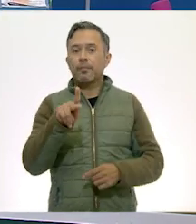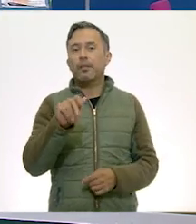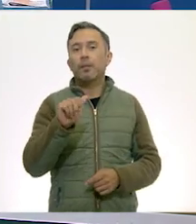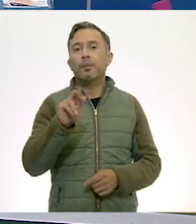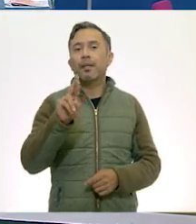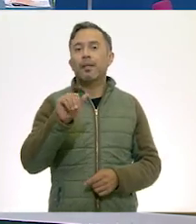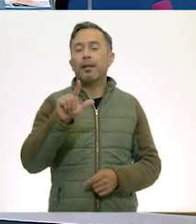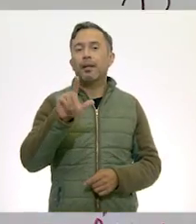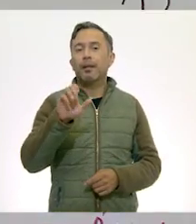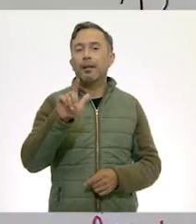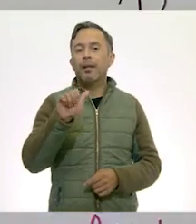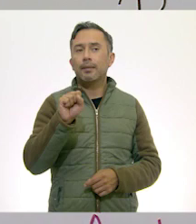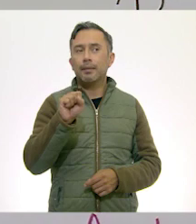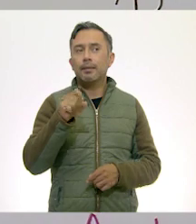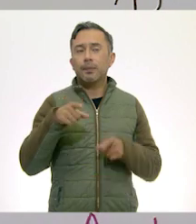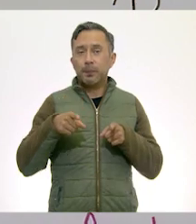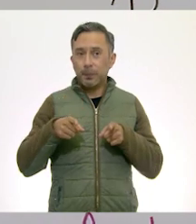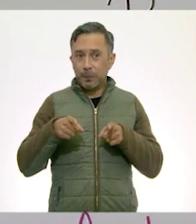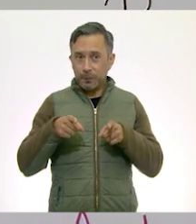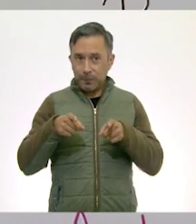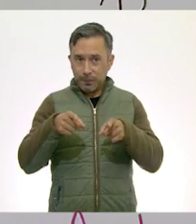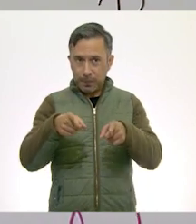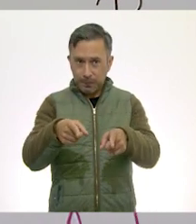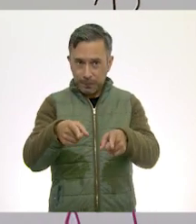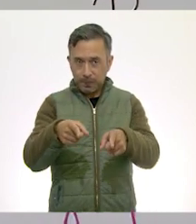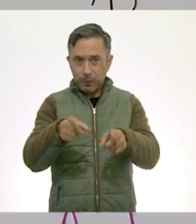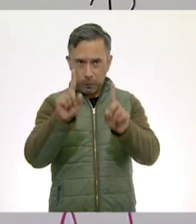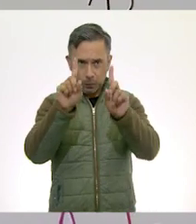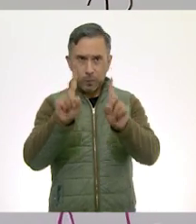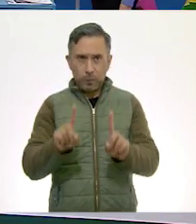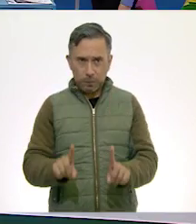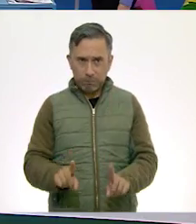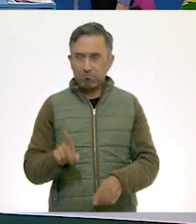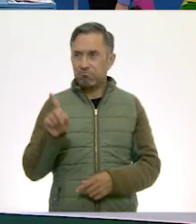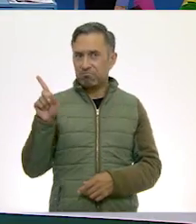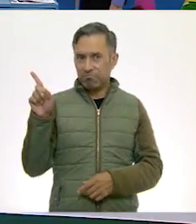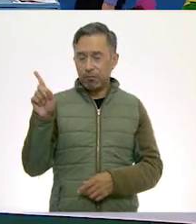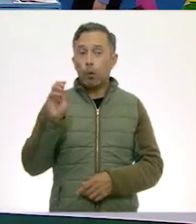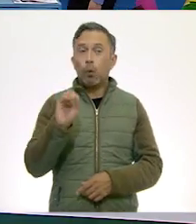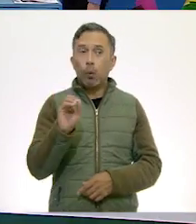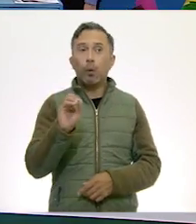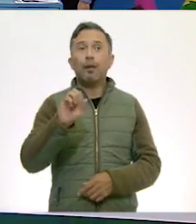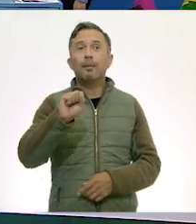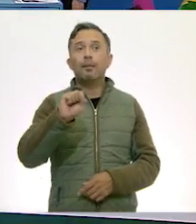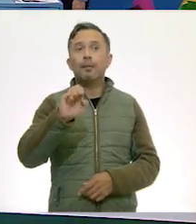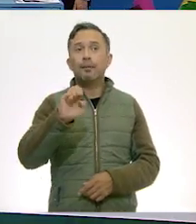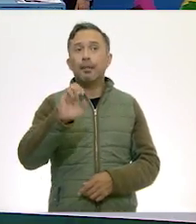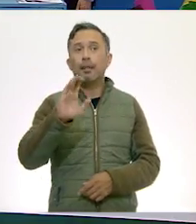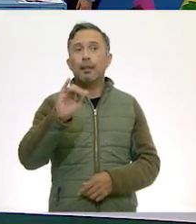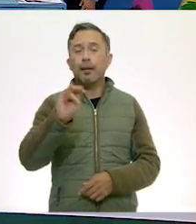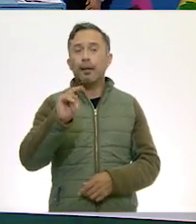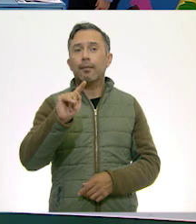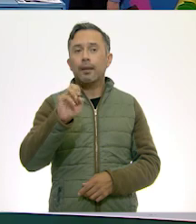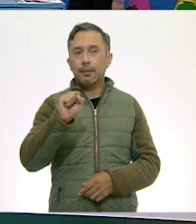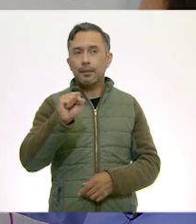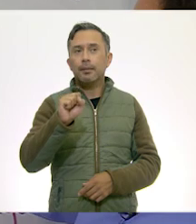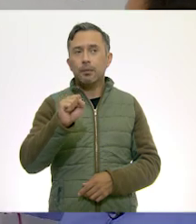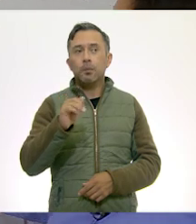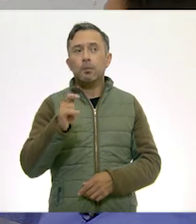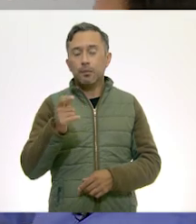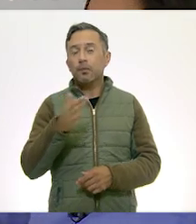Bien. o secantes, ¿verdad? Sí. Y dentro de las rectas secantes